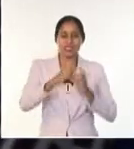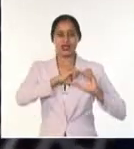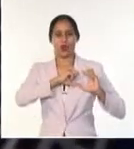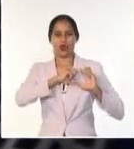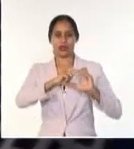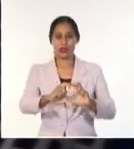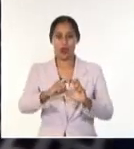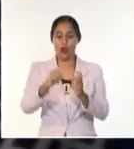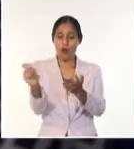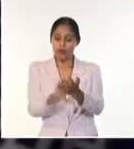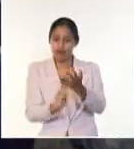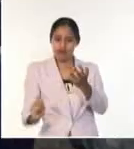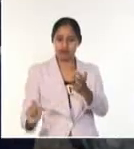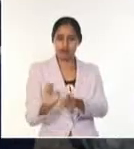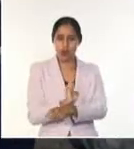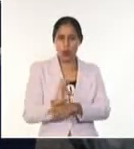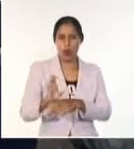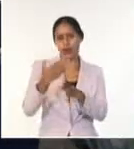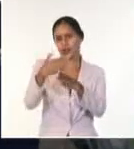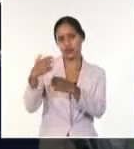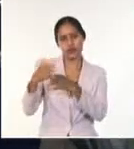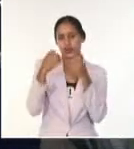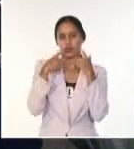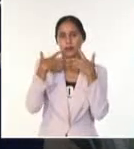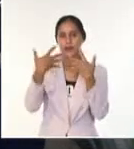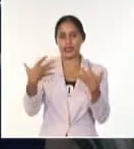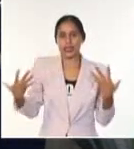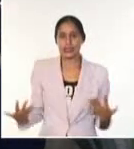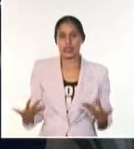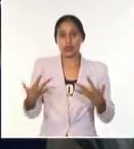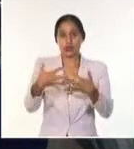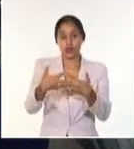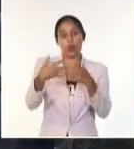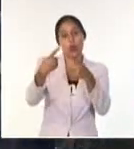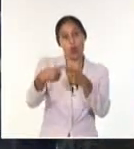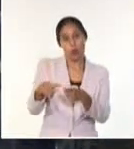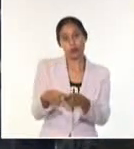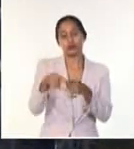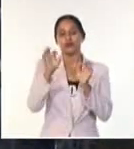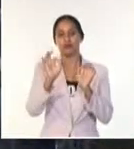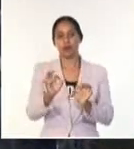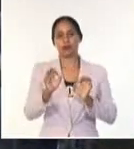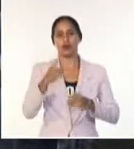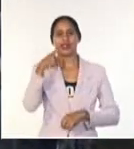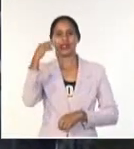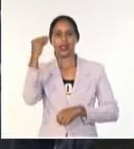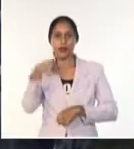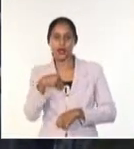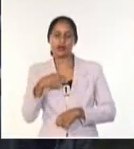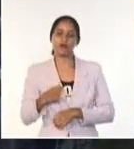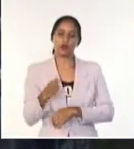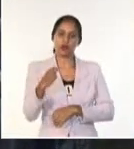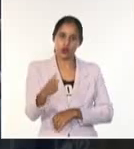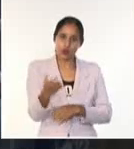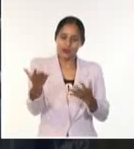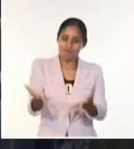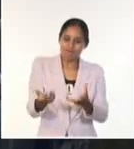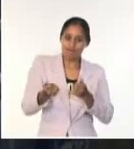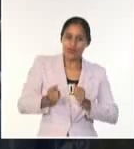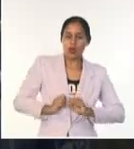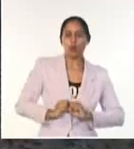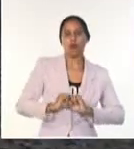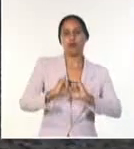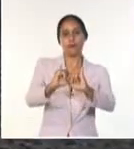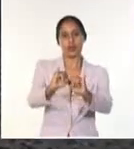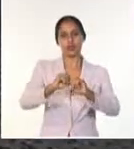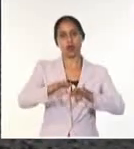tiempo en ella para que se abran los caminos y queden claras las posibilidades de por dónde andar. Exhorta a los jóvenes a crear porque, sin riesgo,